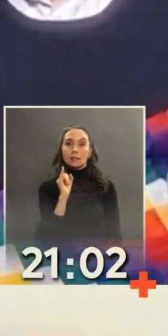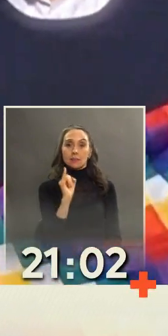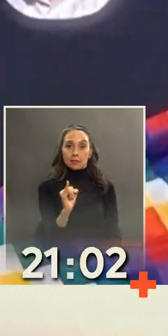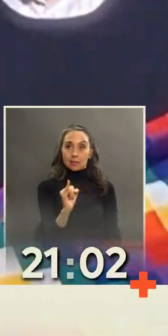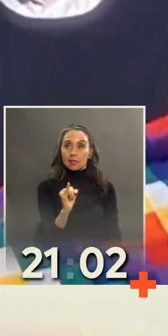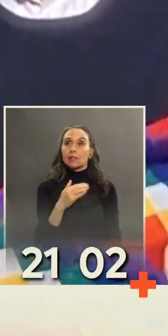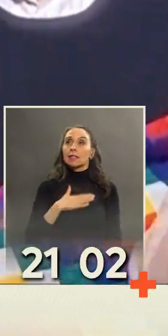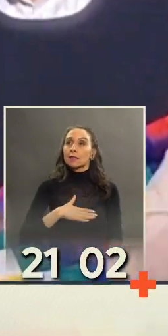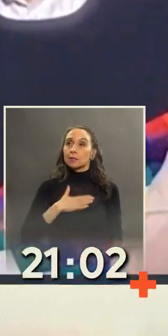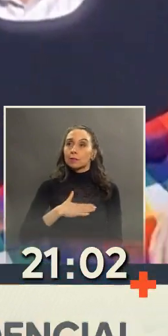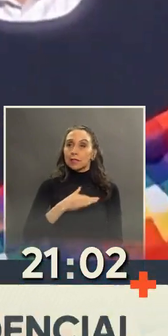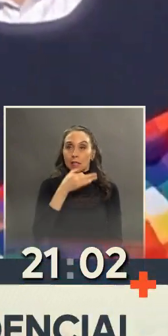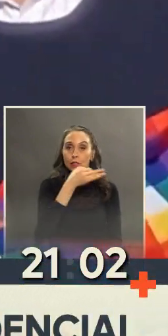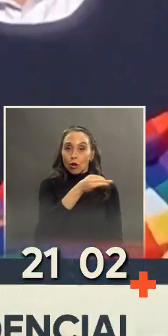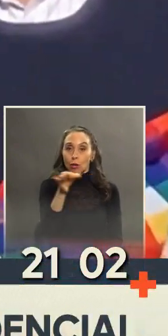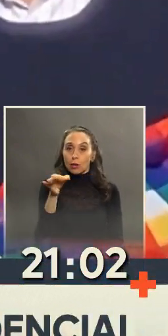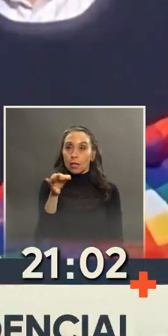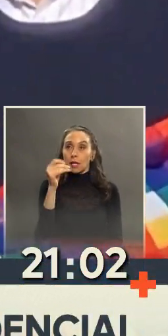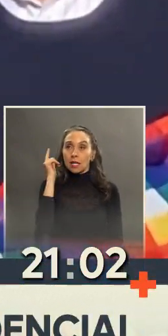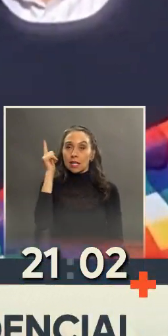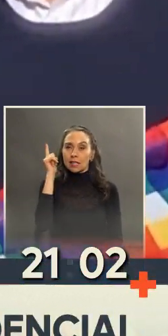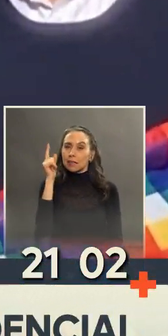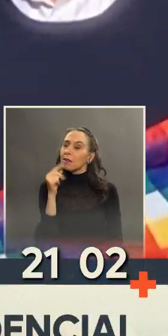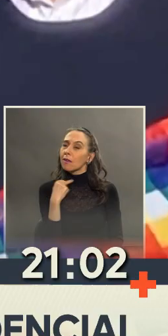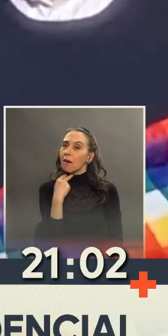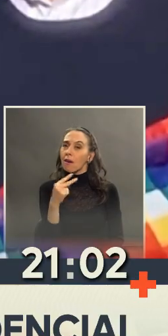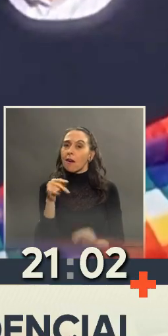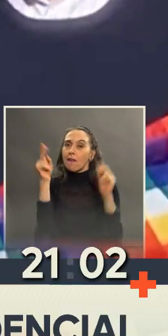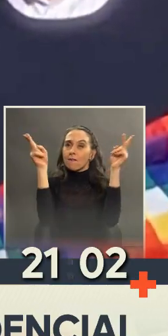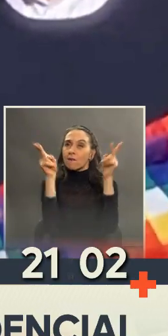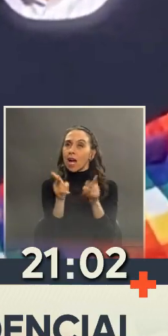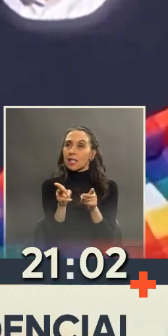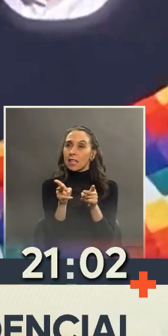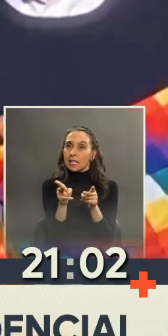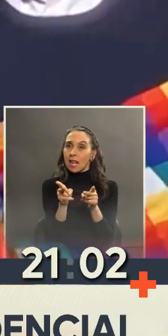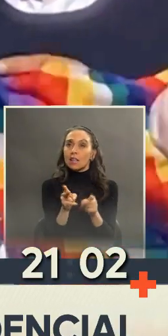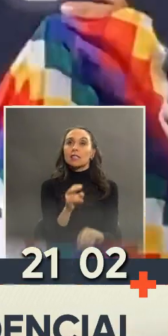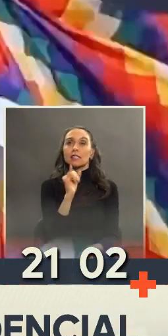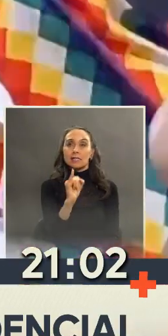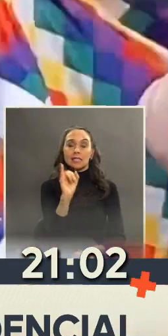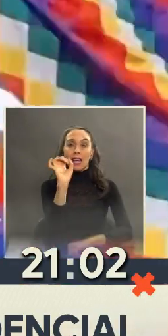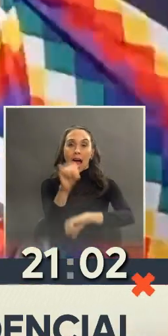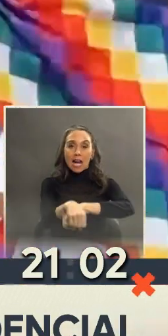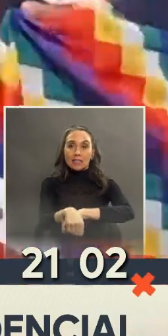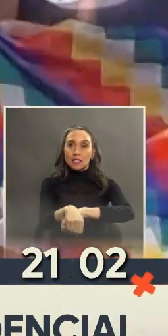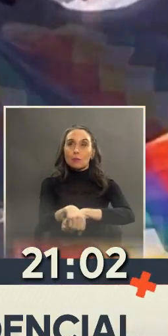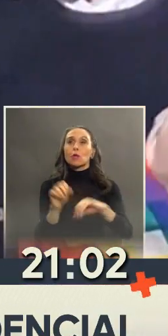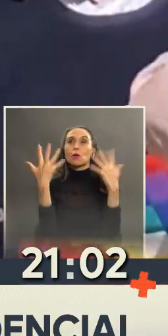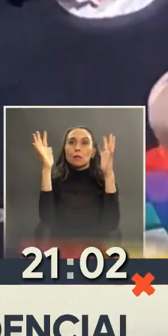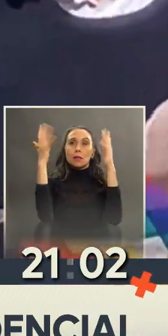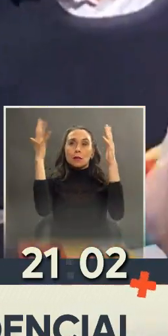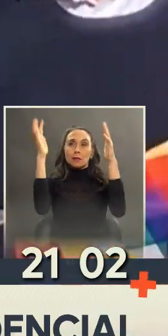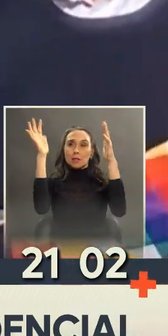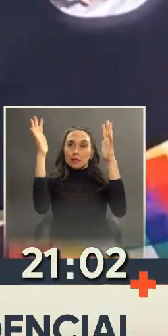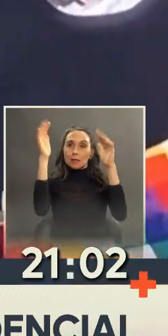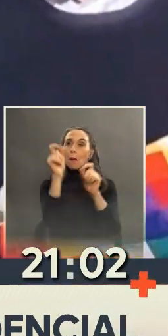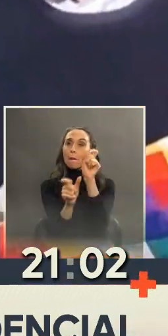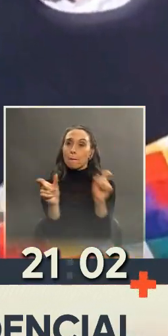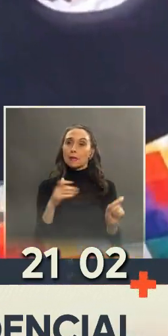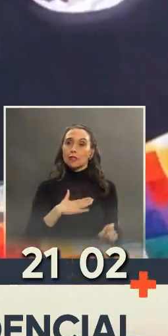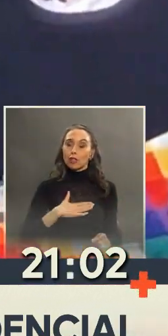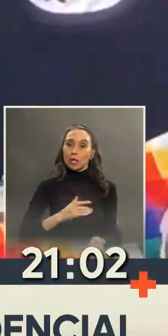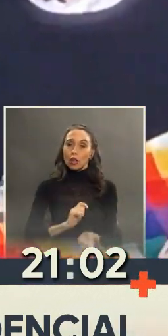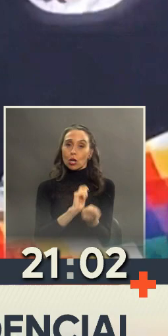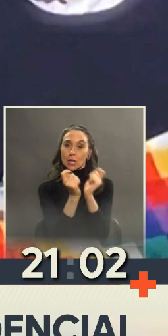quiero decir aquí, desde la Plaza de Vallenar, que sí acepto. Aquellos que queremos